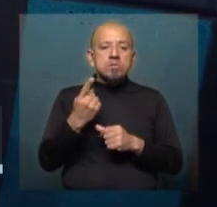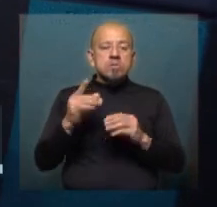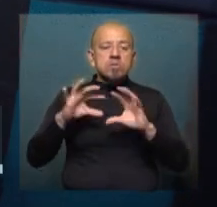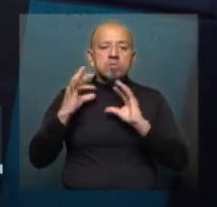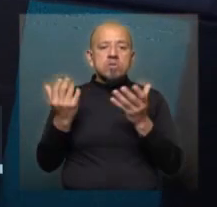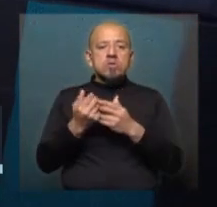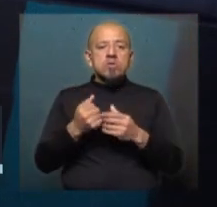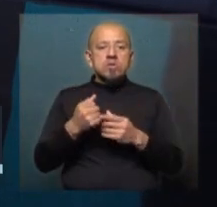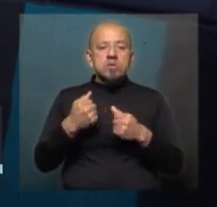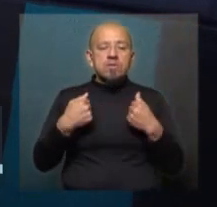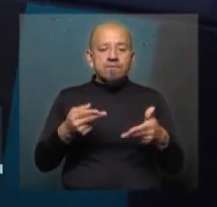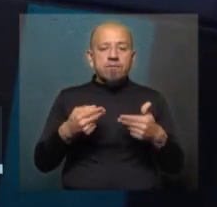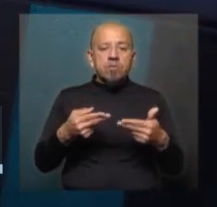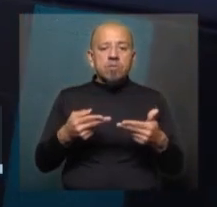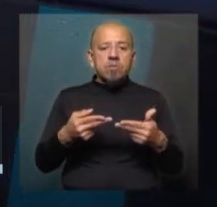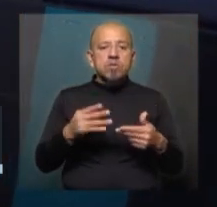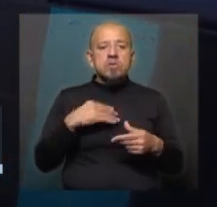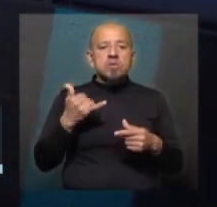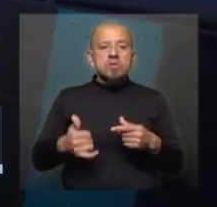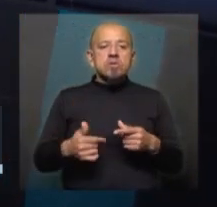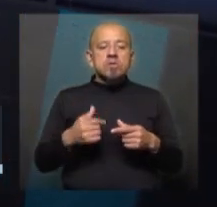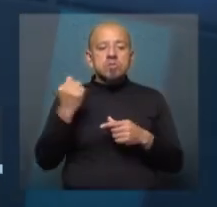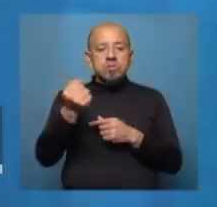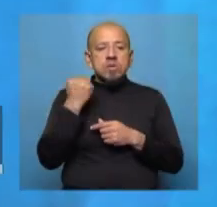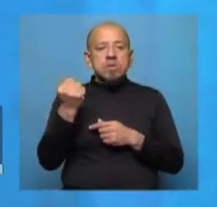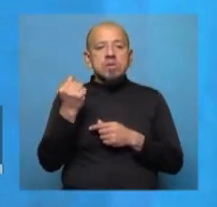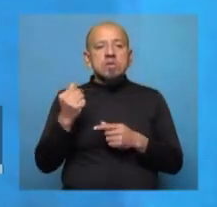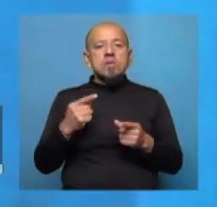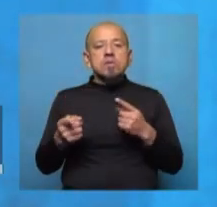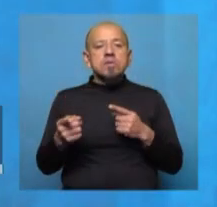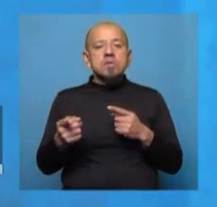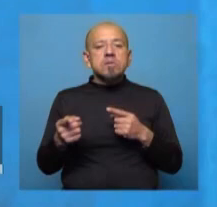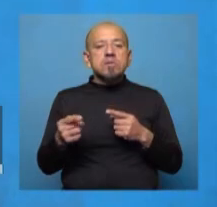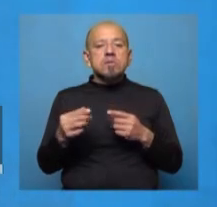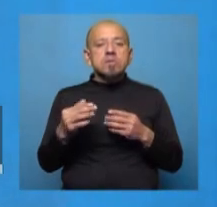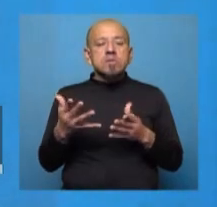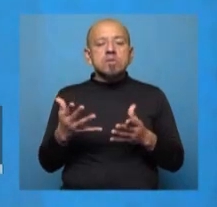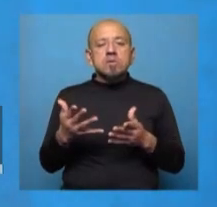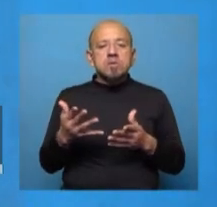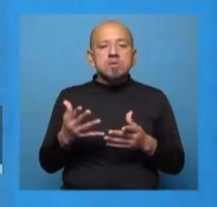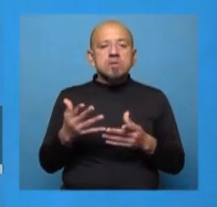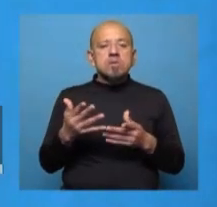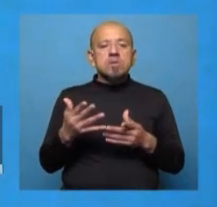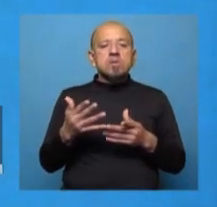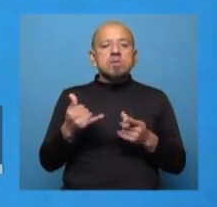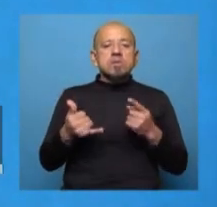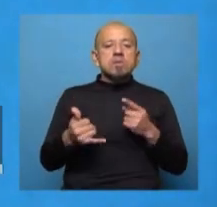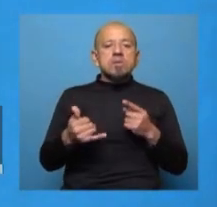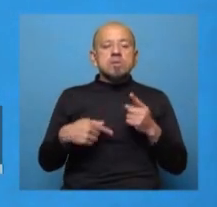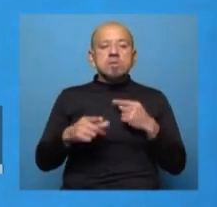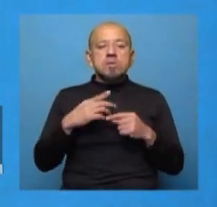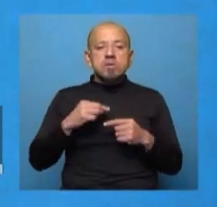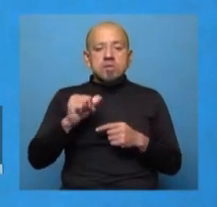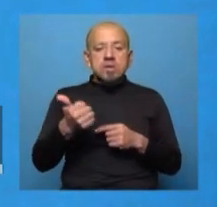fútbol en la historia que ya en sí mismo tiene un valor muy importante tampoco solamente recordar La Gran Victoria